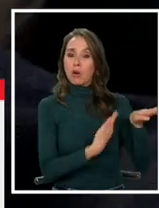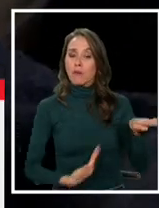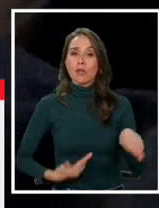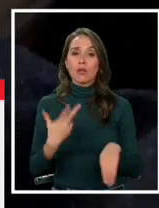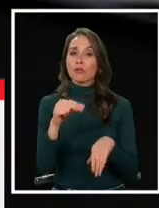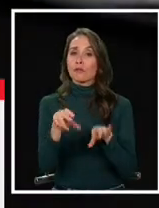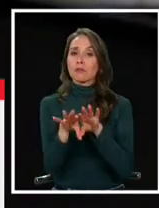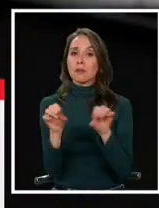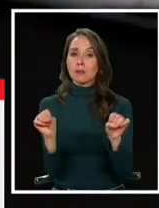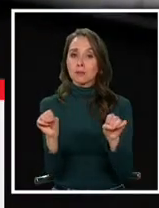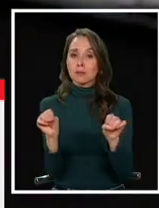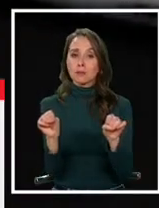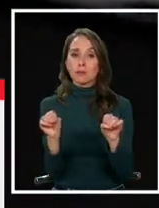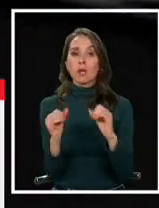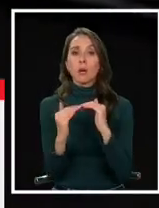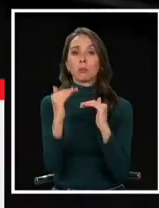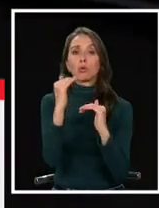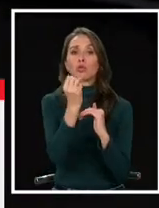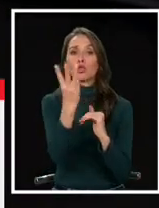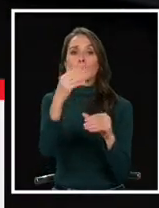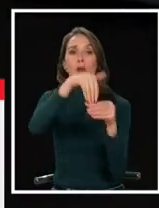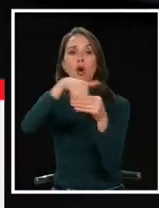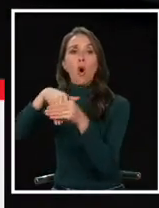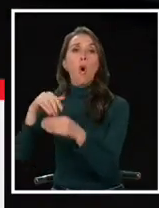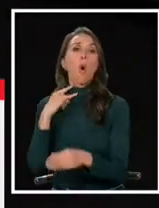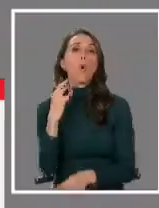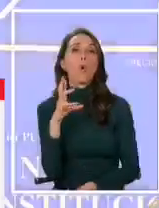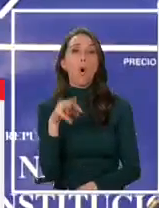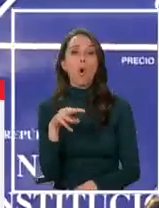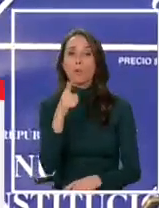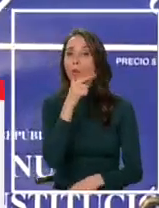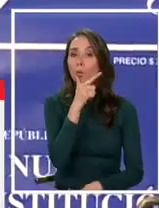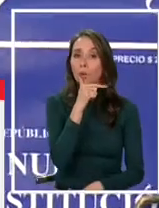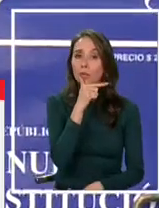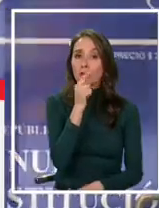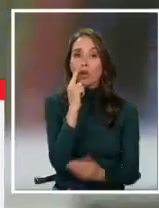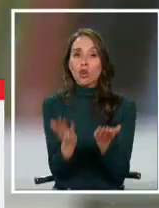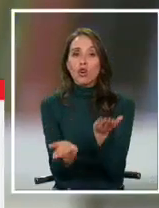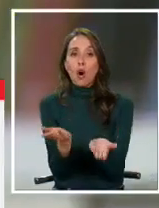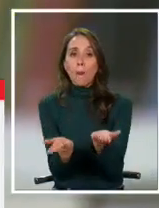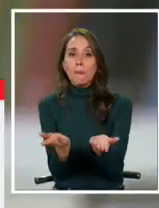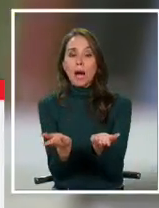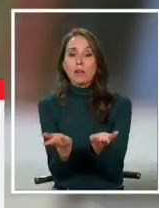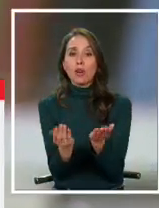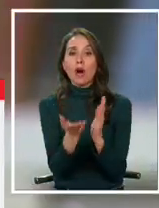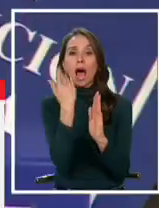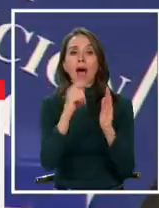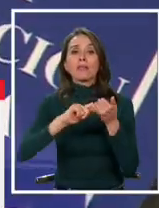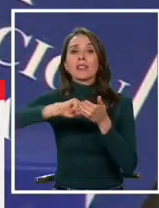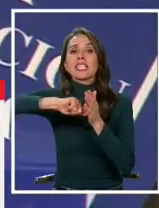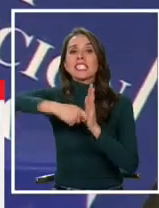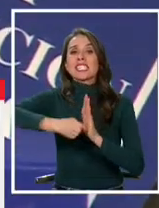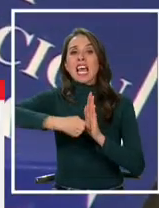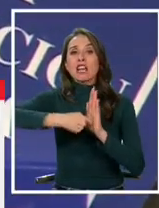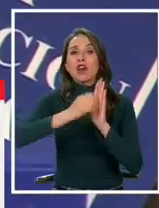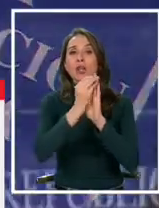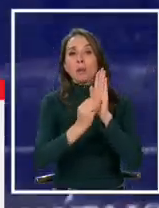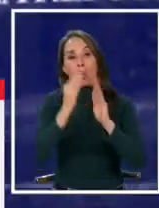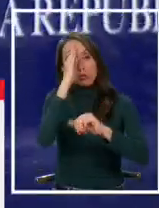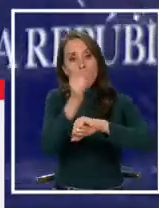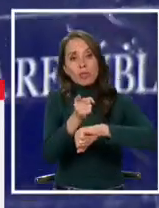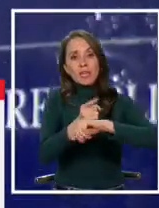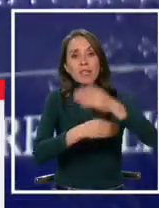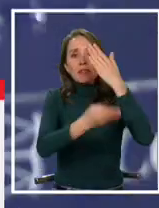no comparte elevado quórum que provocó tantos cuestionamientos incluso fueron comparados con los cerrojos dictatoriales establecidos en la